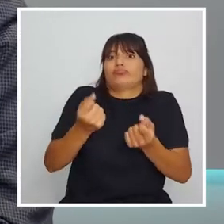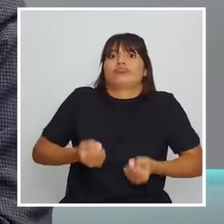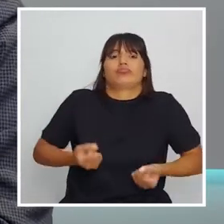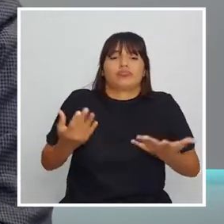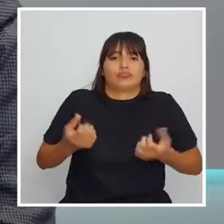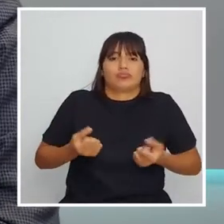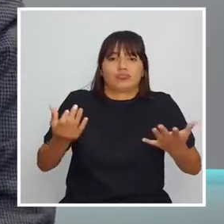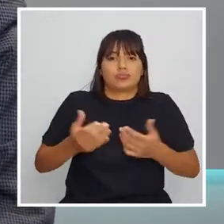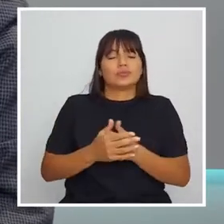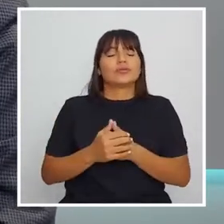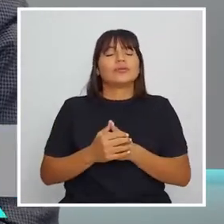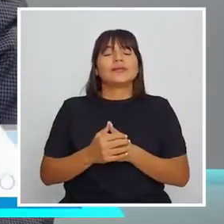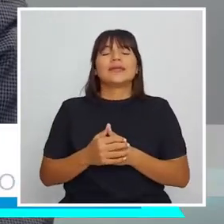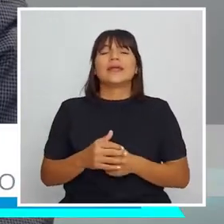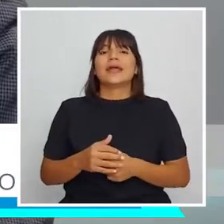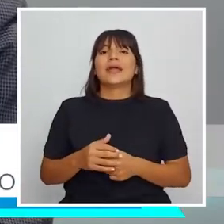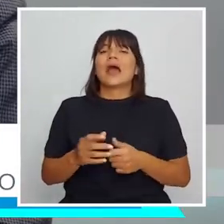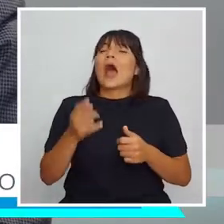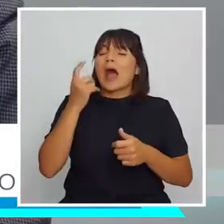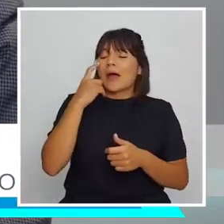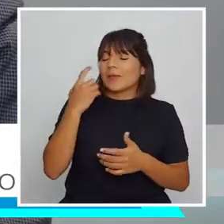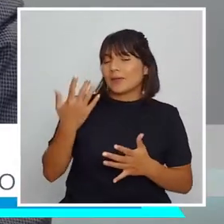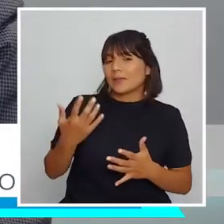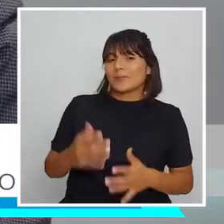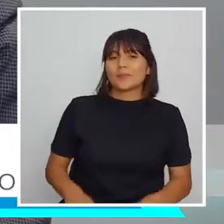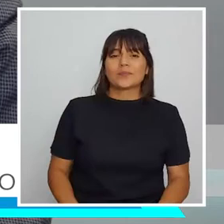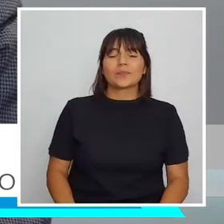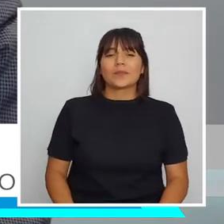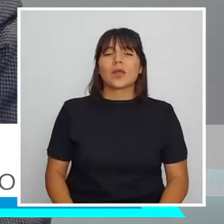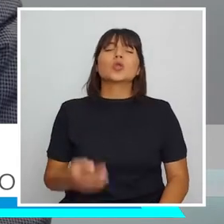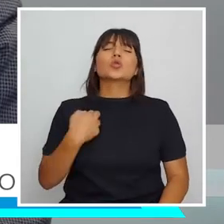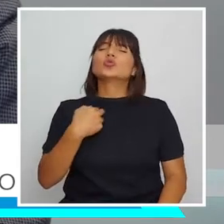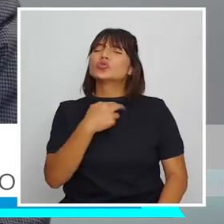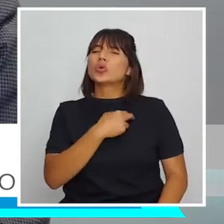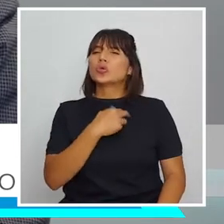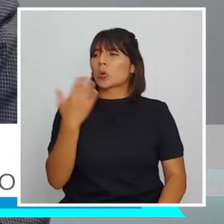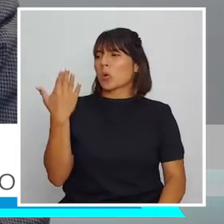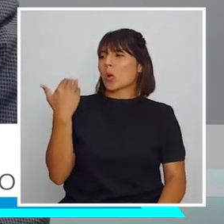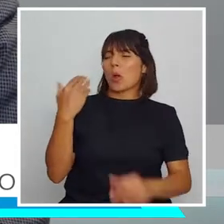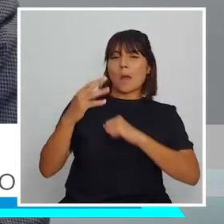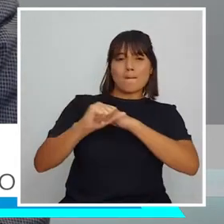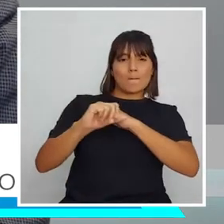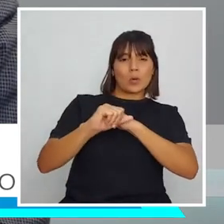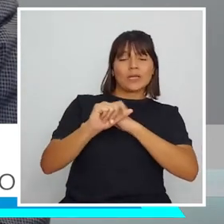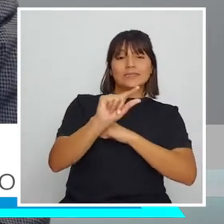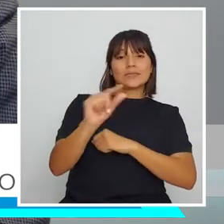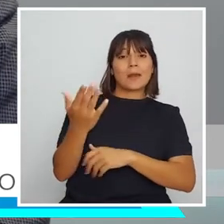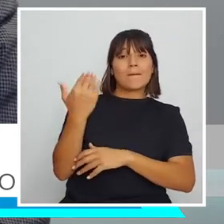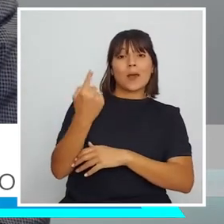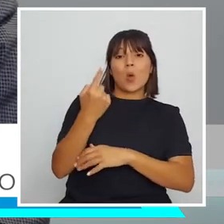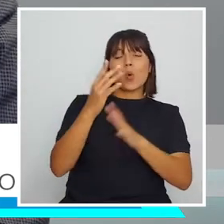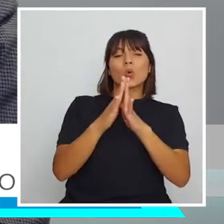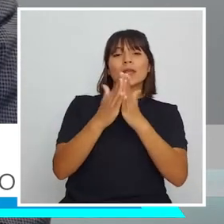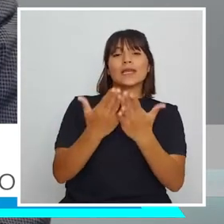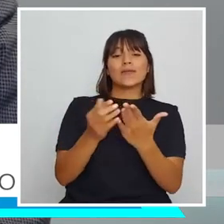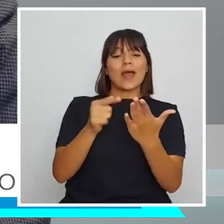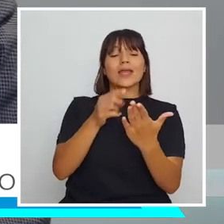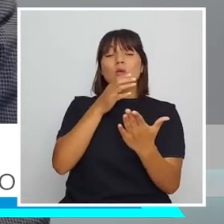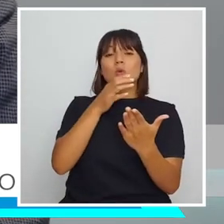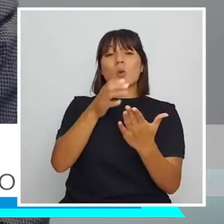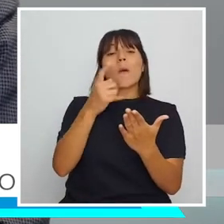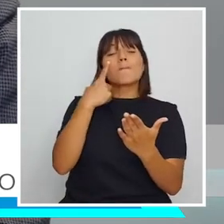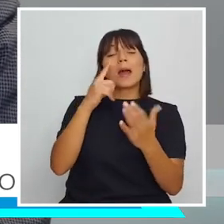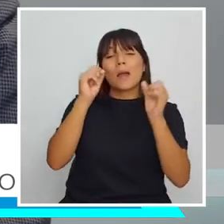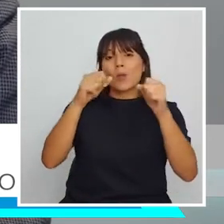¿verdad? Vamos a ver. Nosotros acabamos de publicar la semana pasada un librito con trucos para el